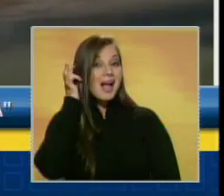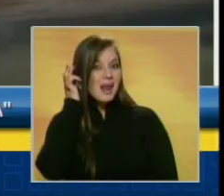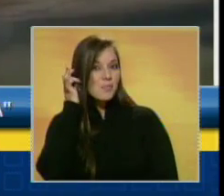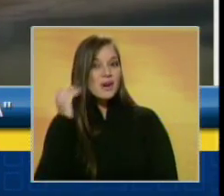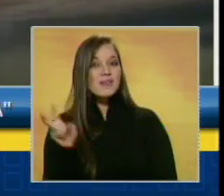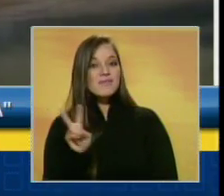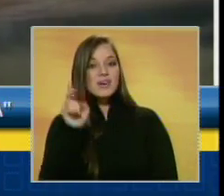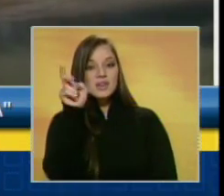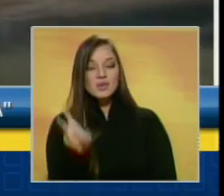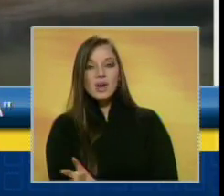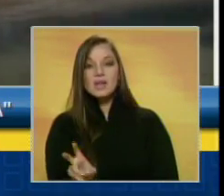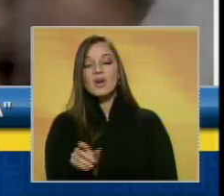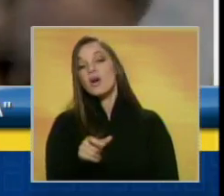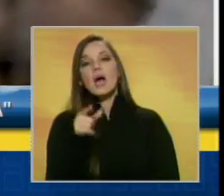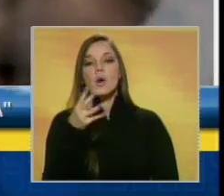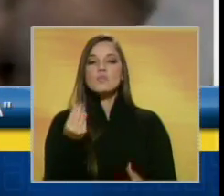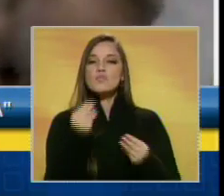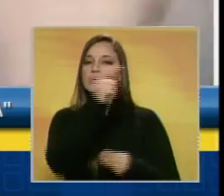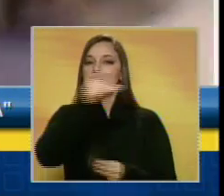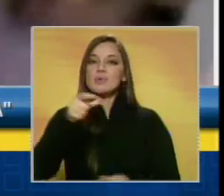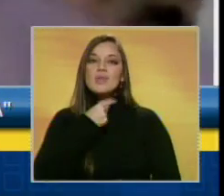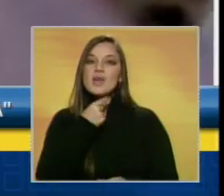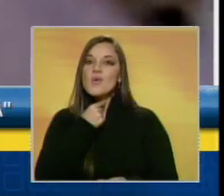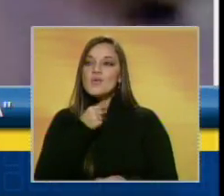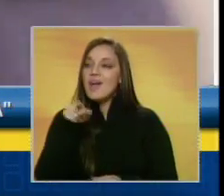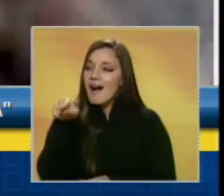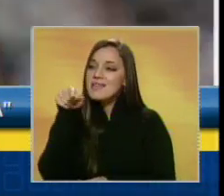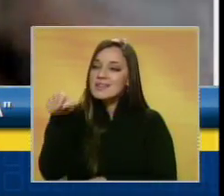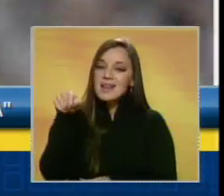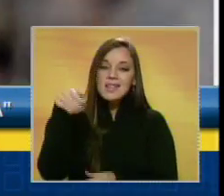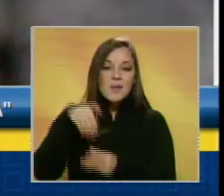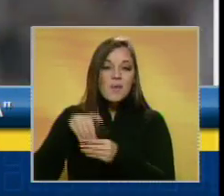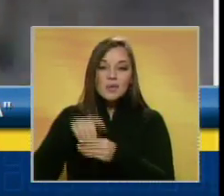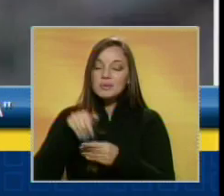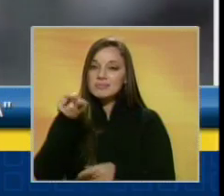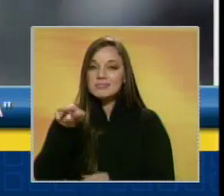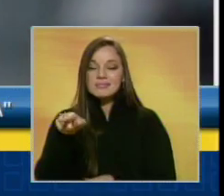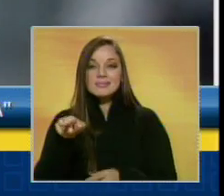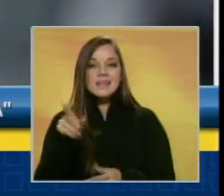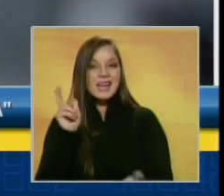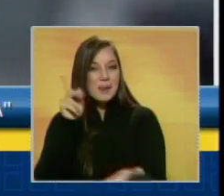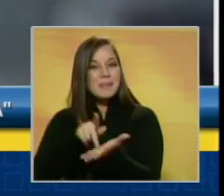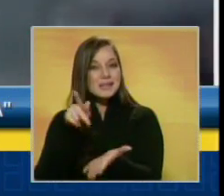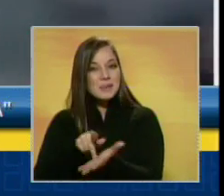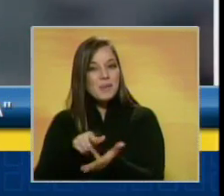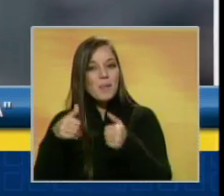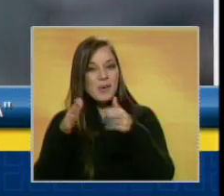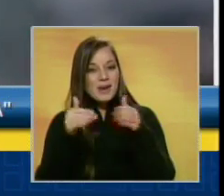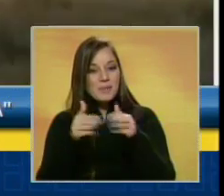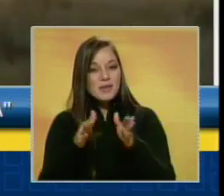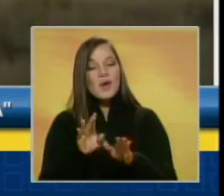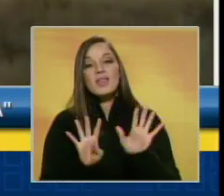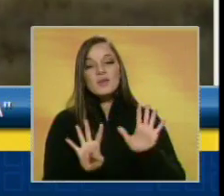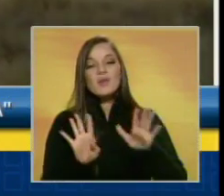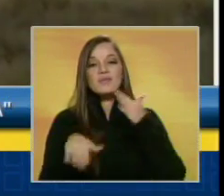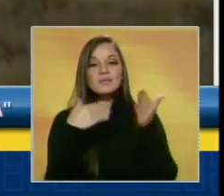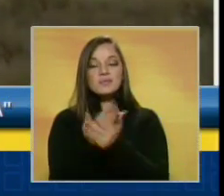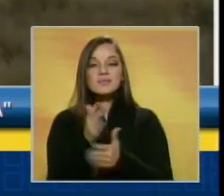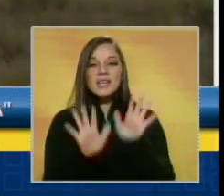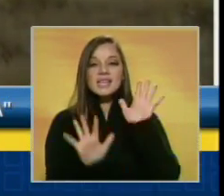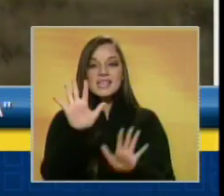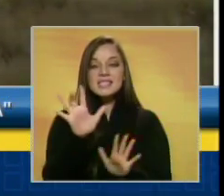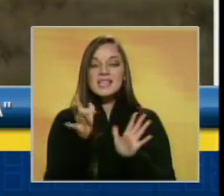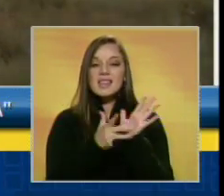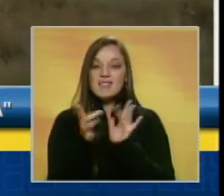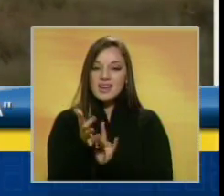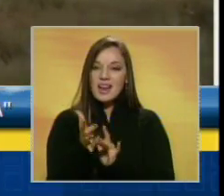Claudia Pinto, fue la más votada por el público que acudió al certamen panameño del 9 al 15 de abril. Este drama de